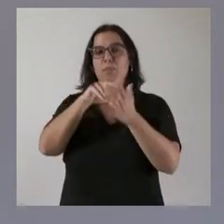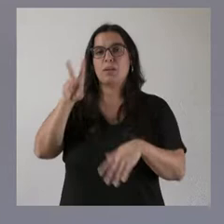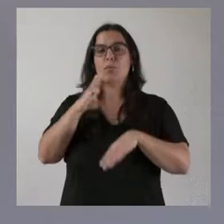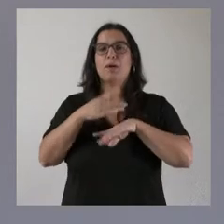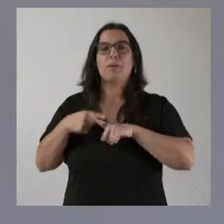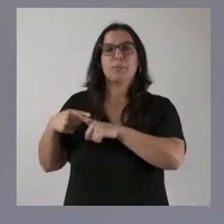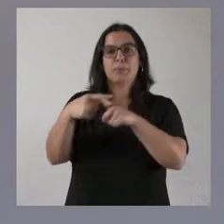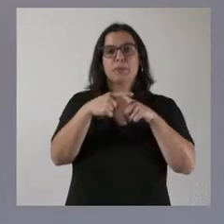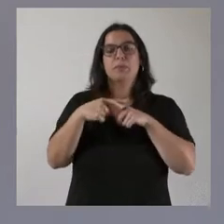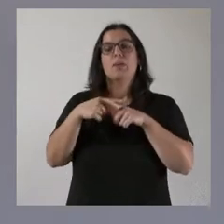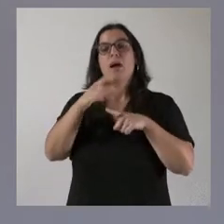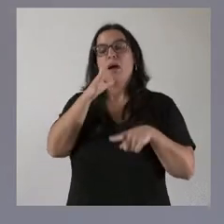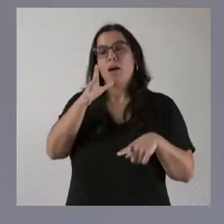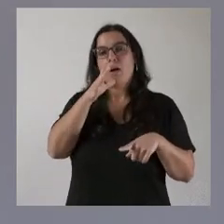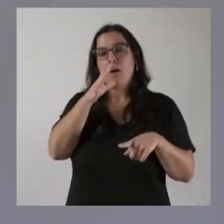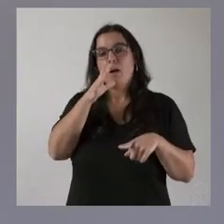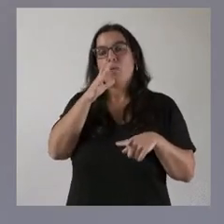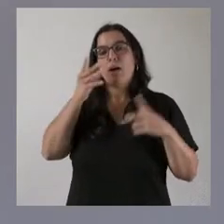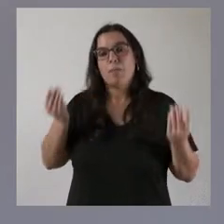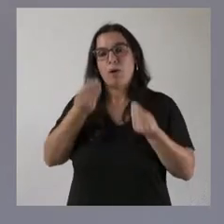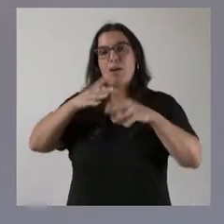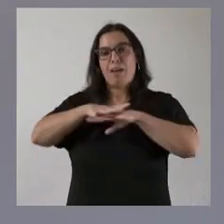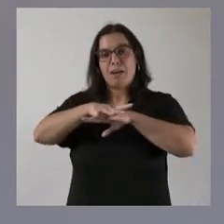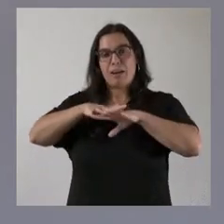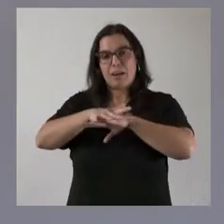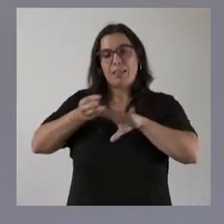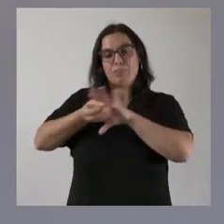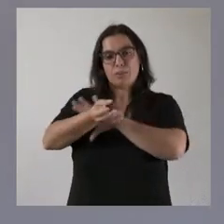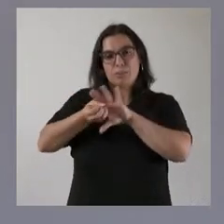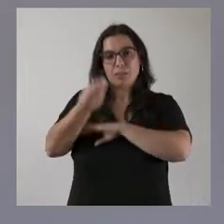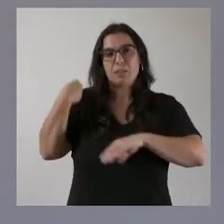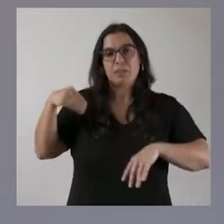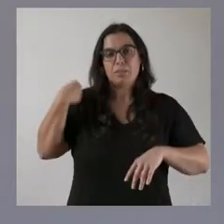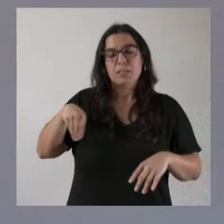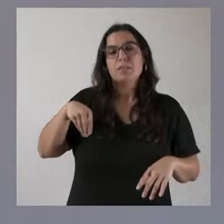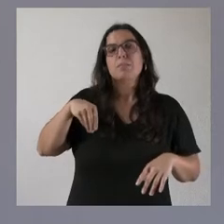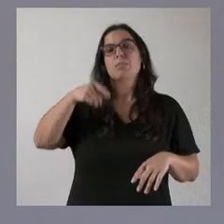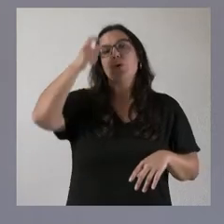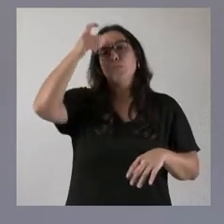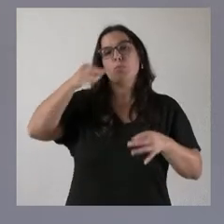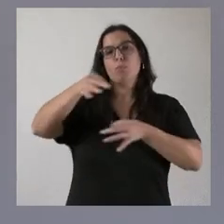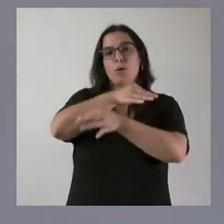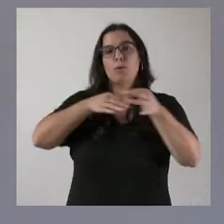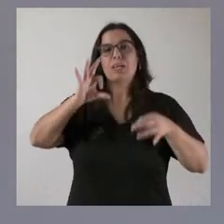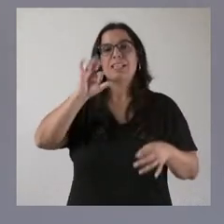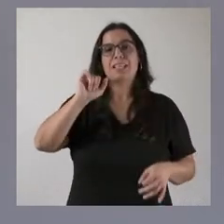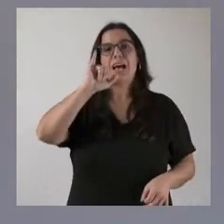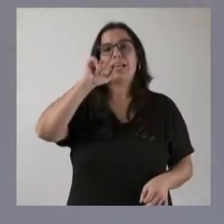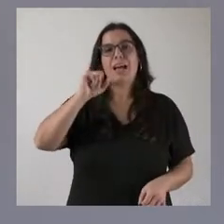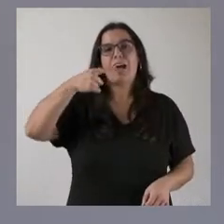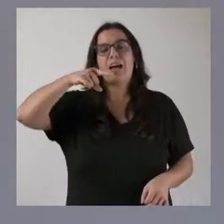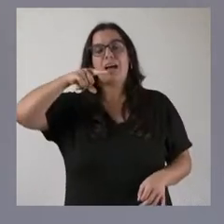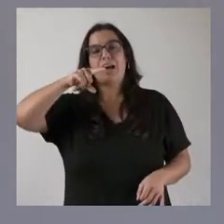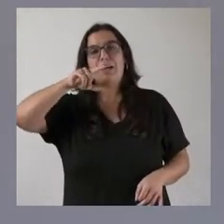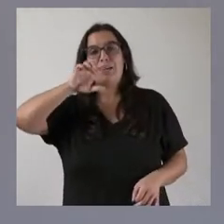de aguas y la mejora de la red en la mancomunidades hay agua en Zamora en relación con